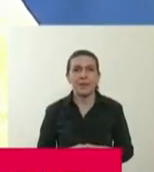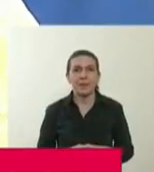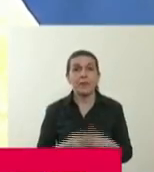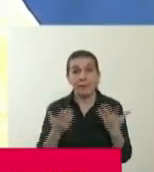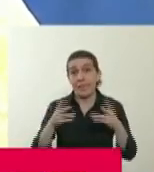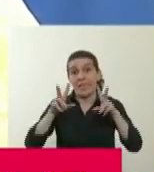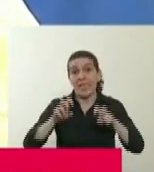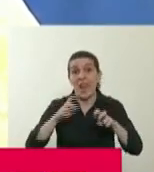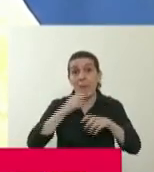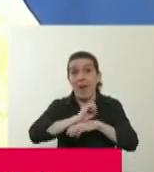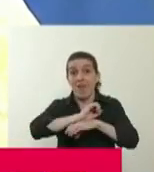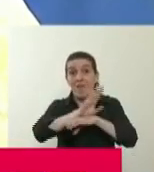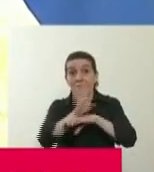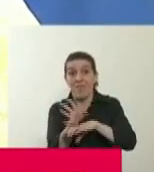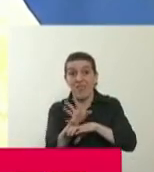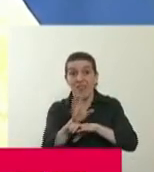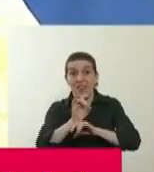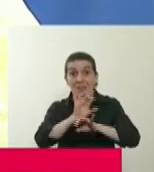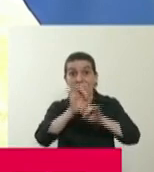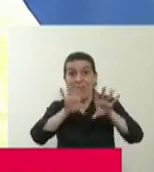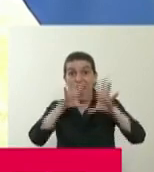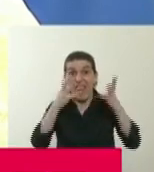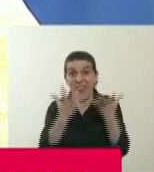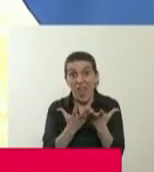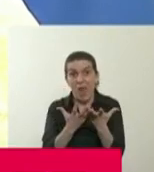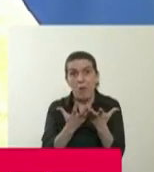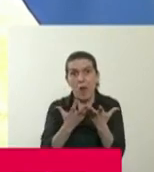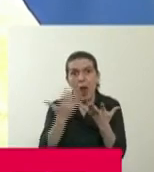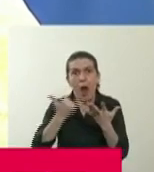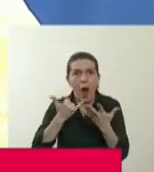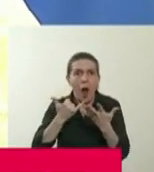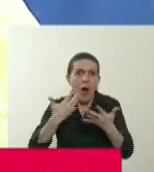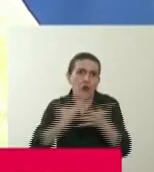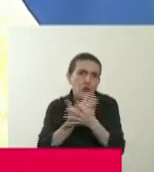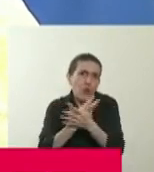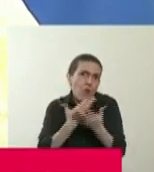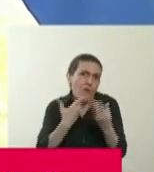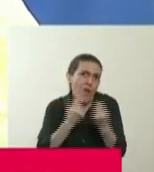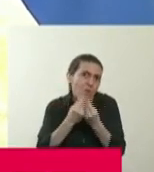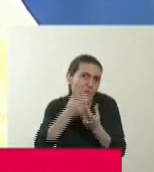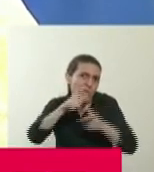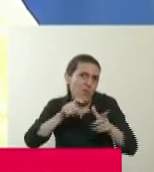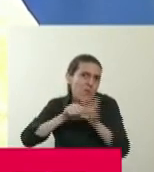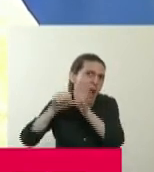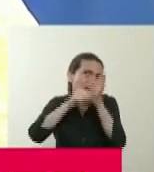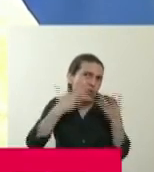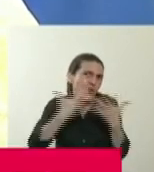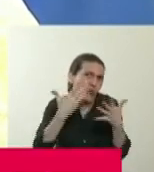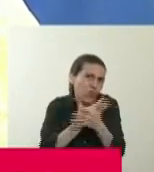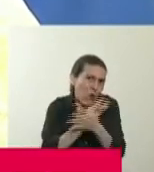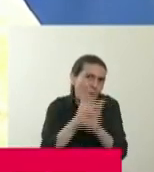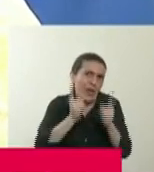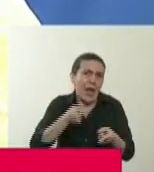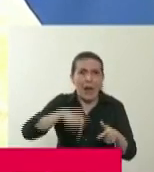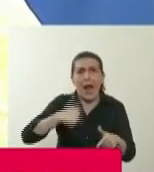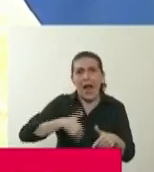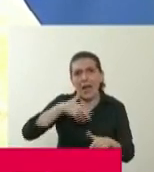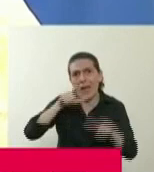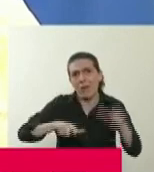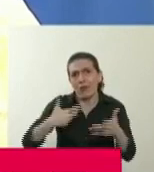con esta pandemia que está lastimando mucho al mundo y también lastima a la Argentina. Y para